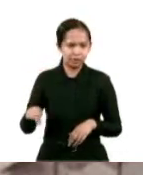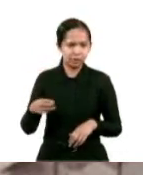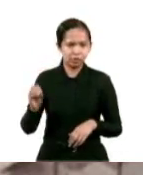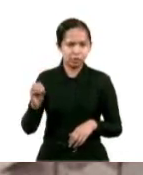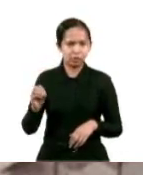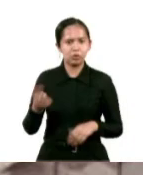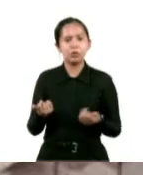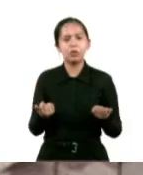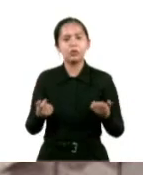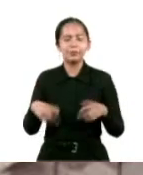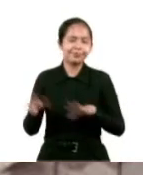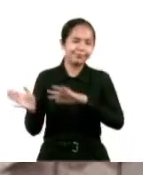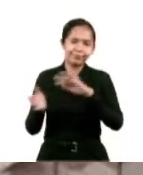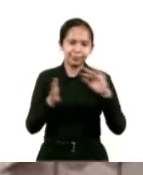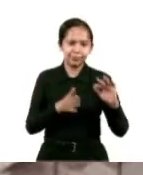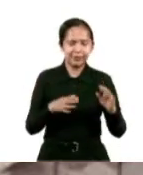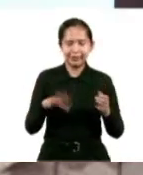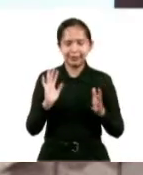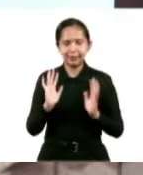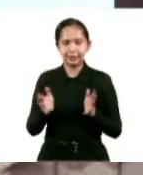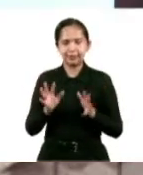de mencionar. Adelante.